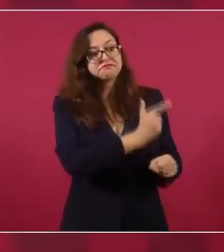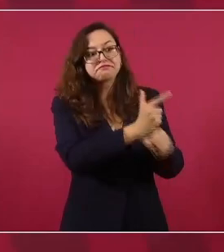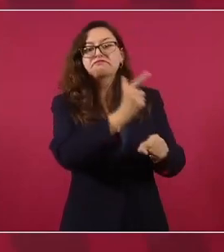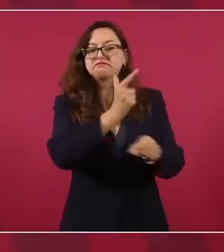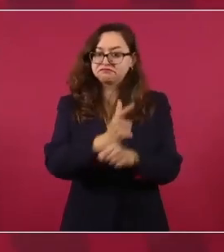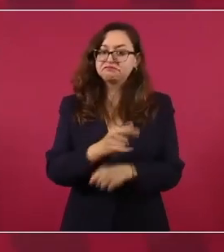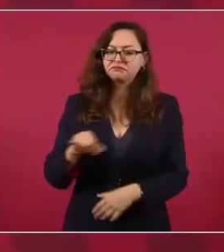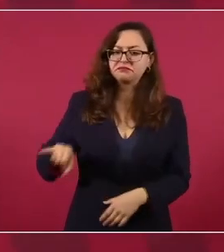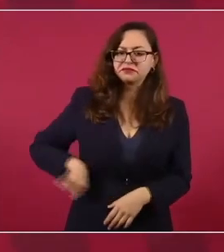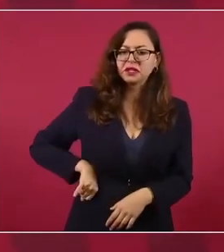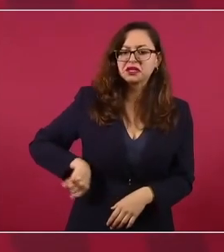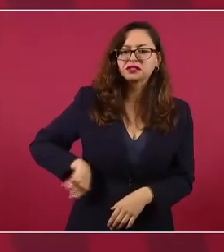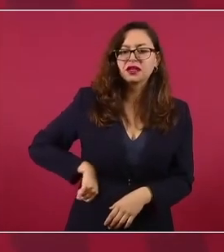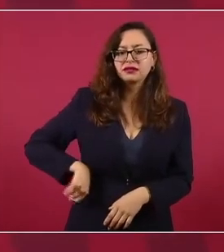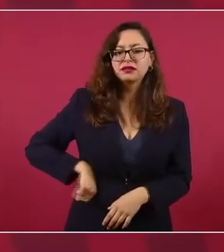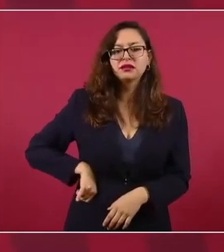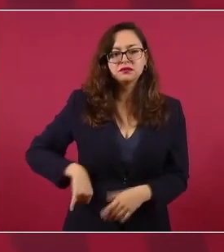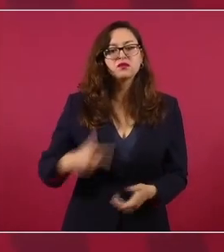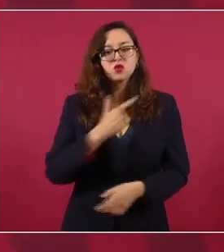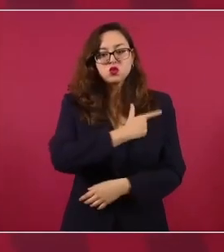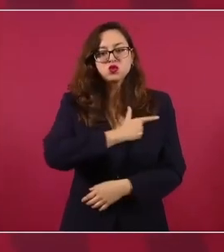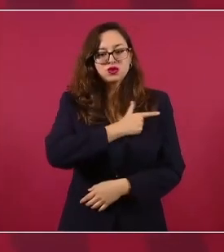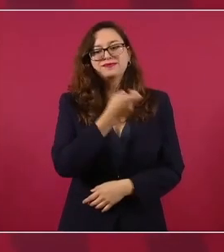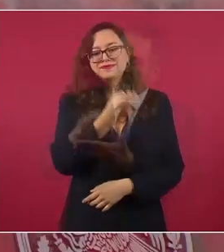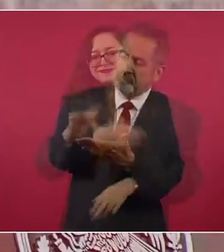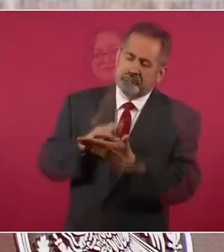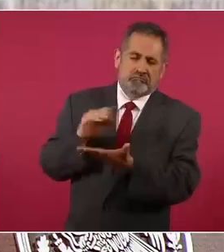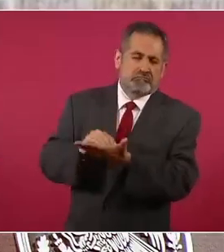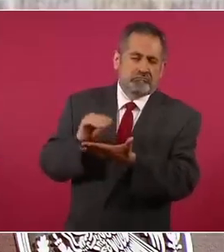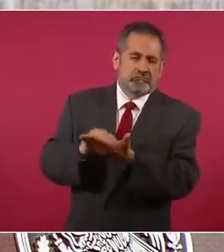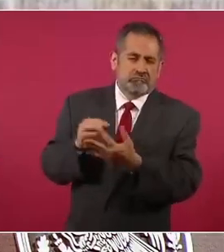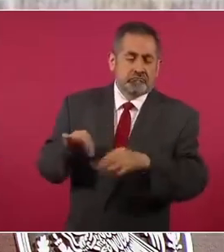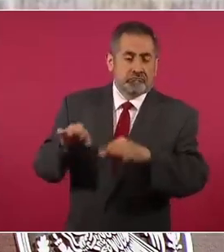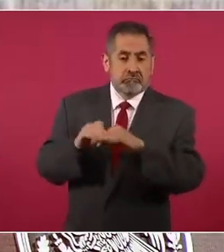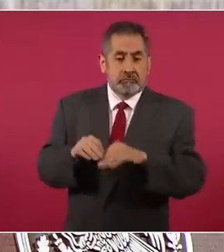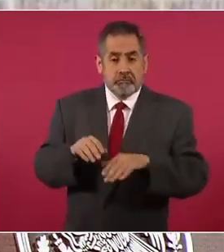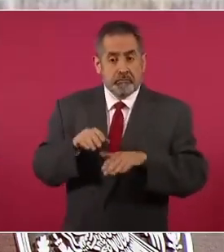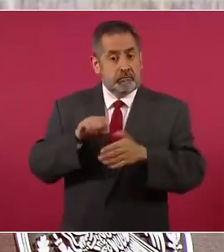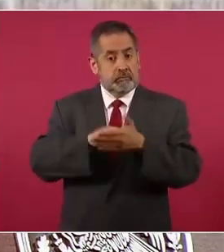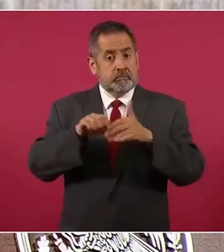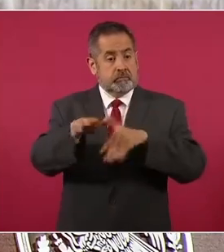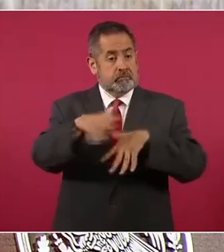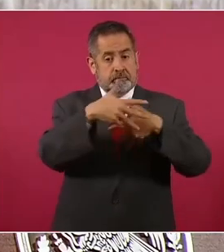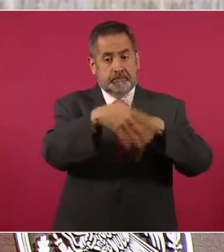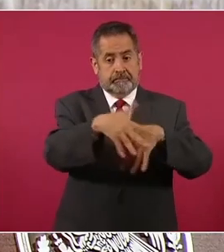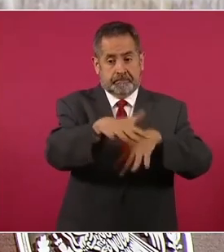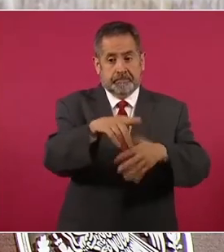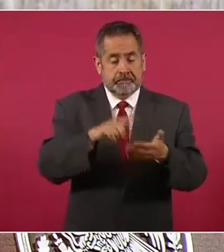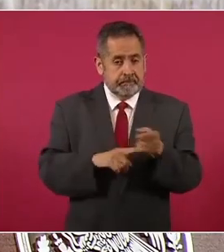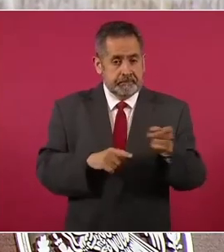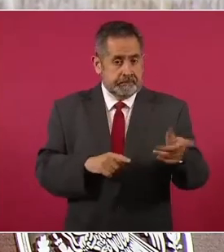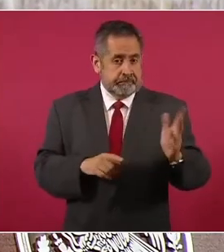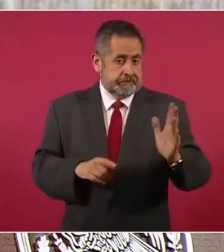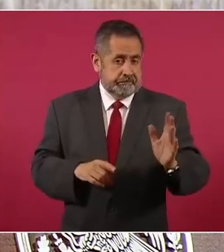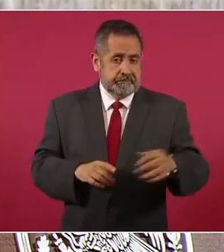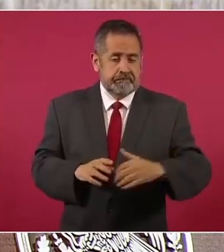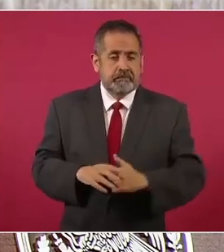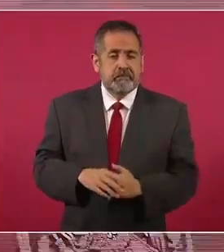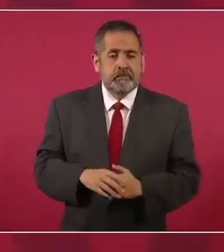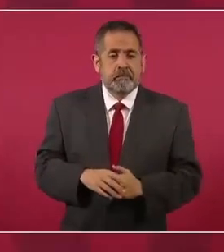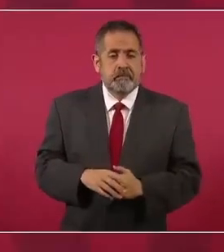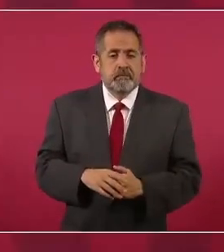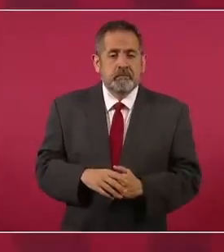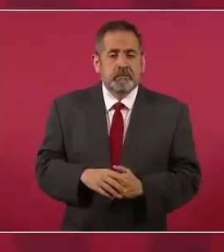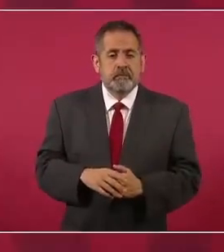debate y eso es lo que puedo contestarte. Gracias. Lo de la marcha es que no